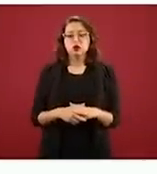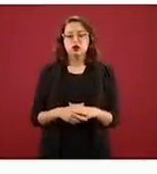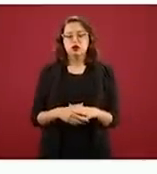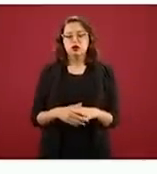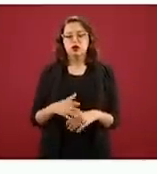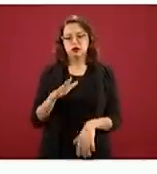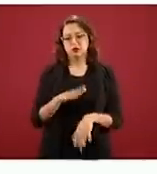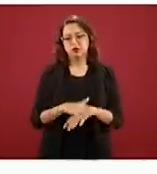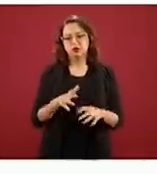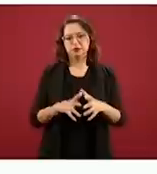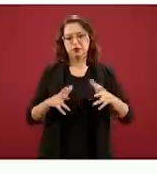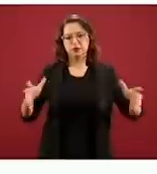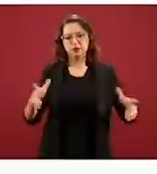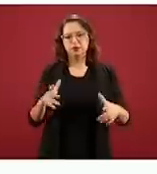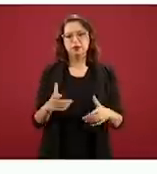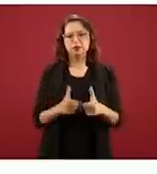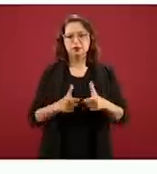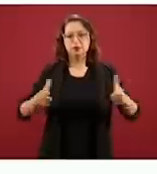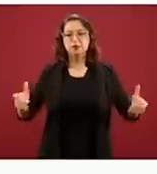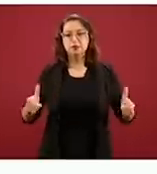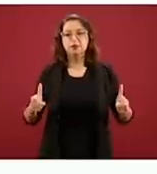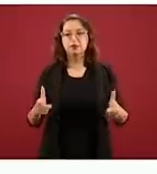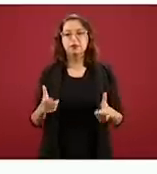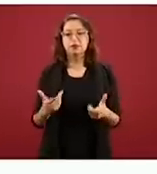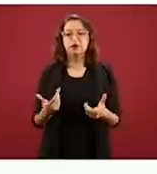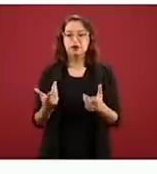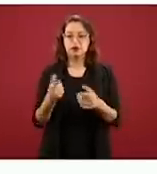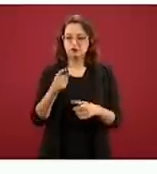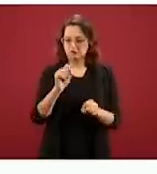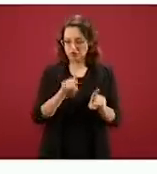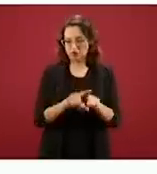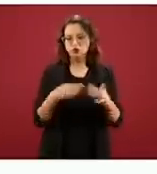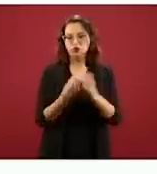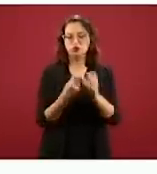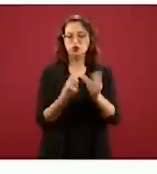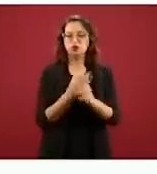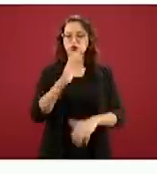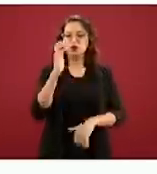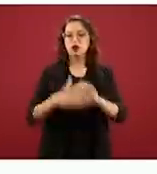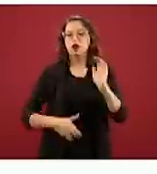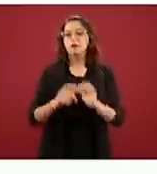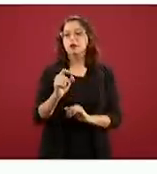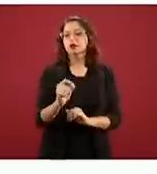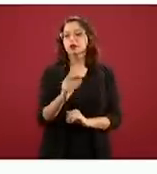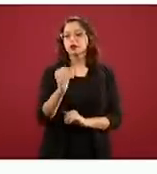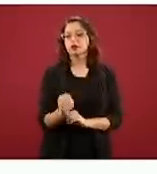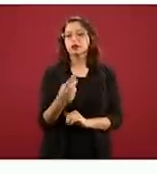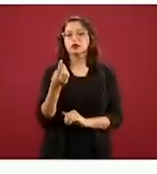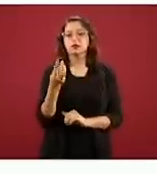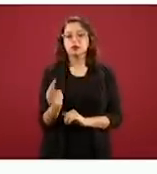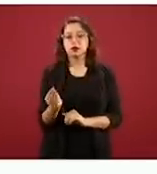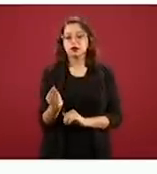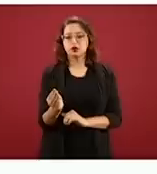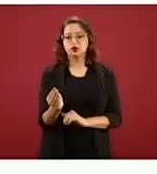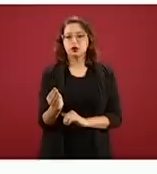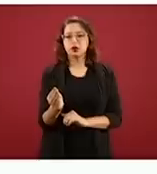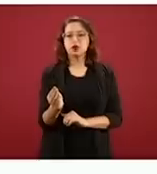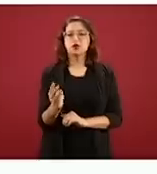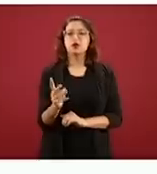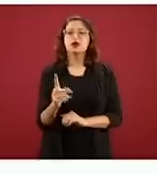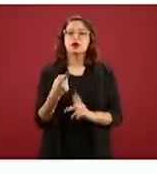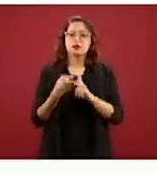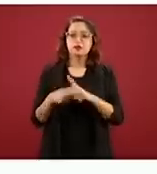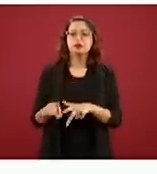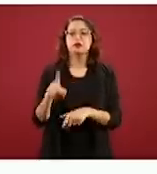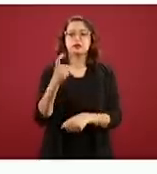el escalón más grande, que está adiestrándose en instalaciones de Sedena, estará terminando el 29 de mayo y desplegará